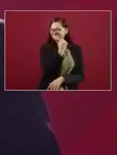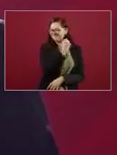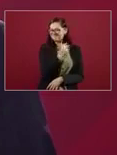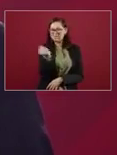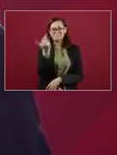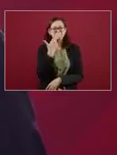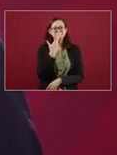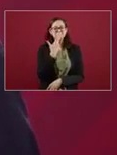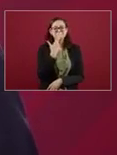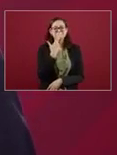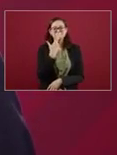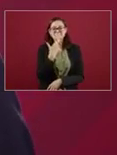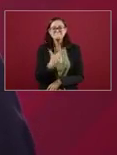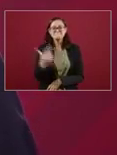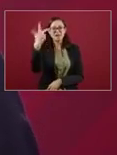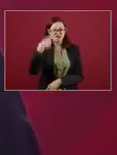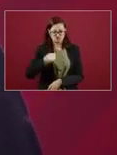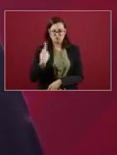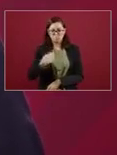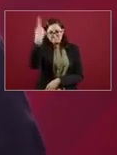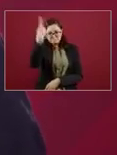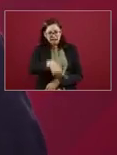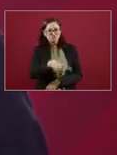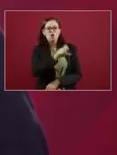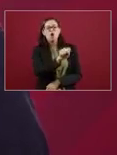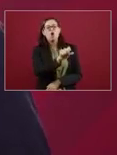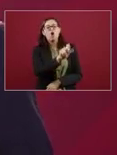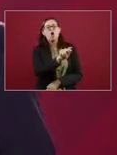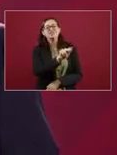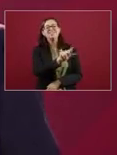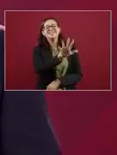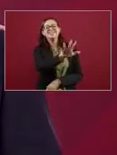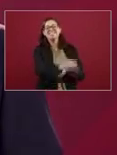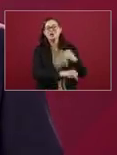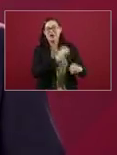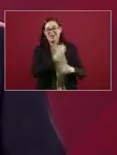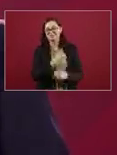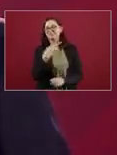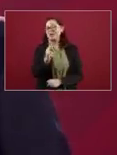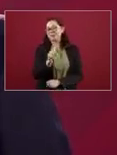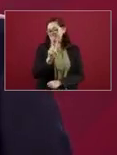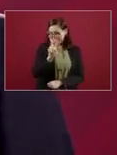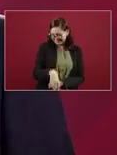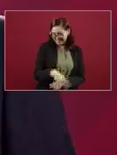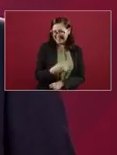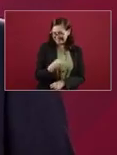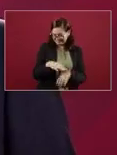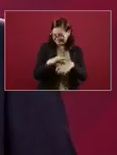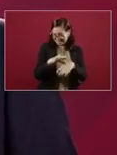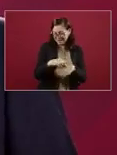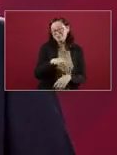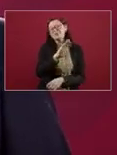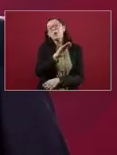que ya por decreto tiene 85 años, aunque de verdad tiene 90.